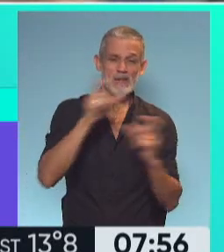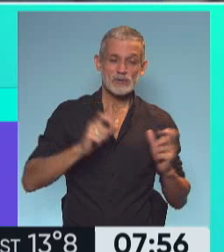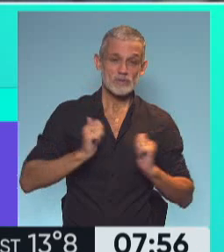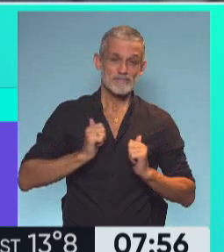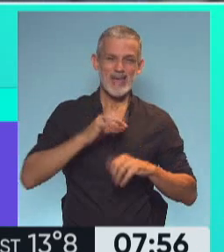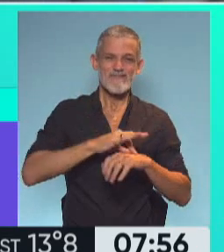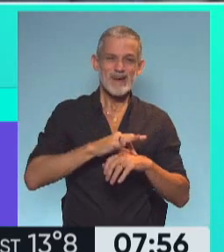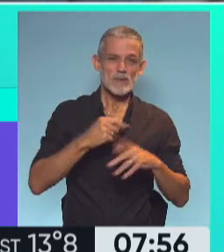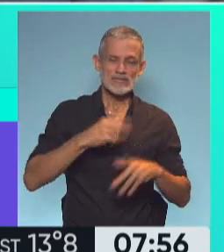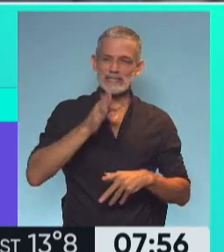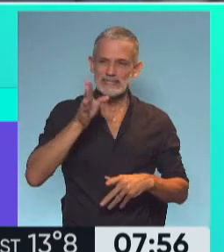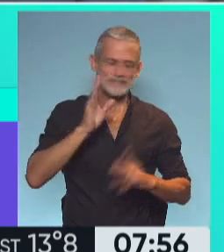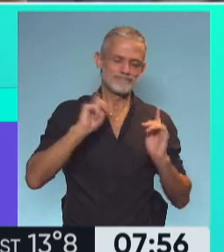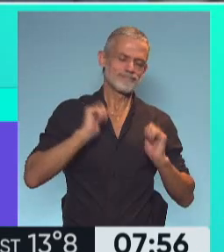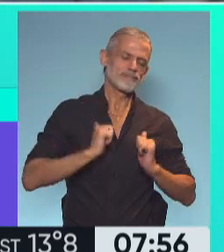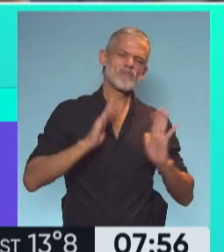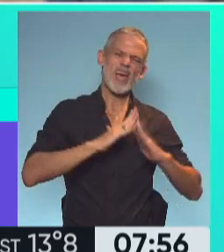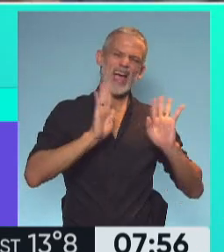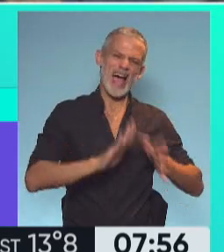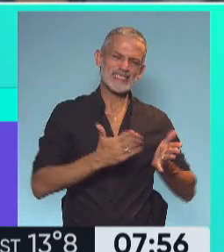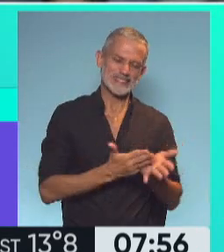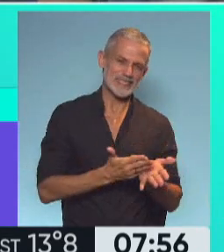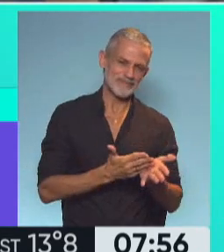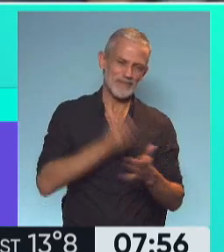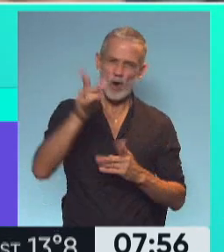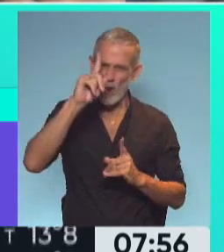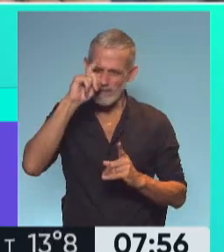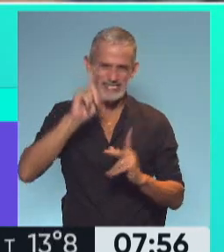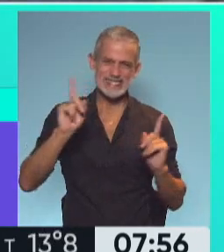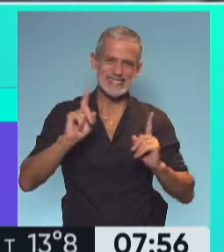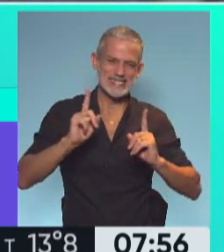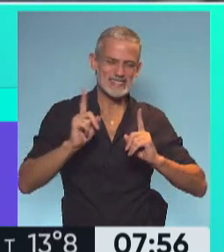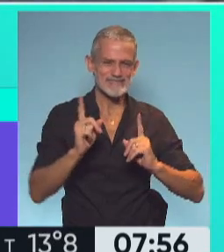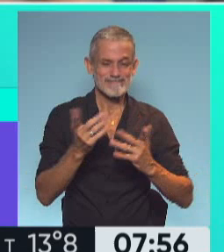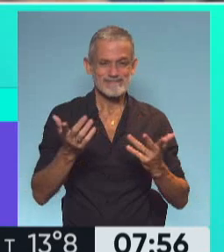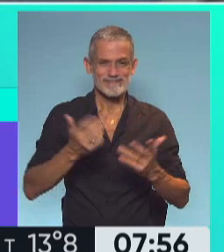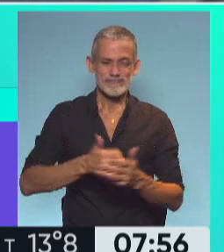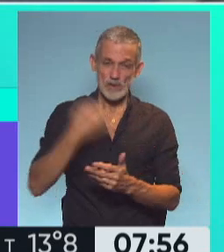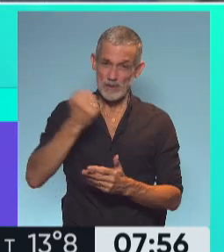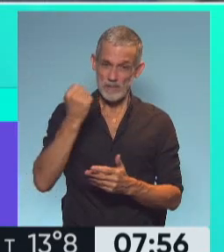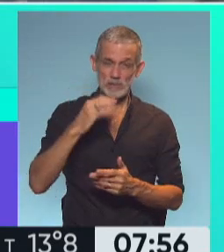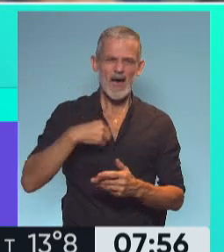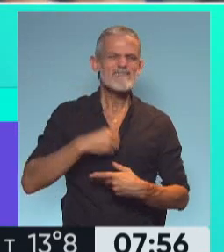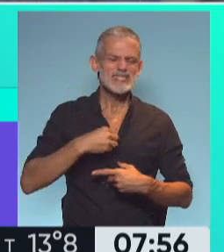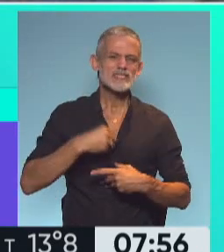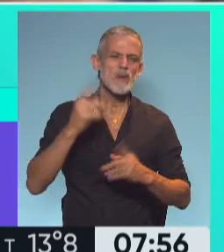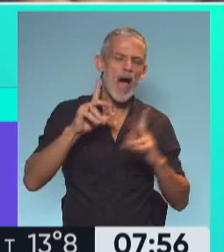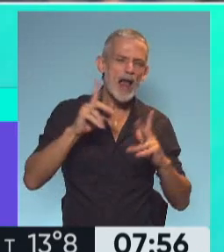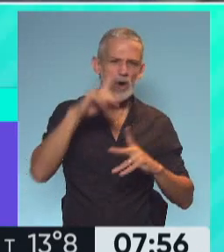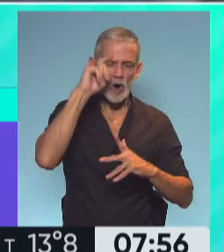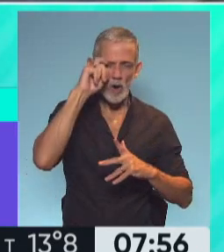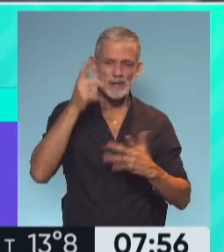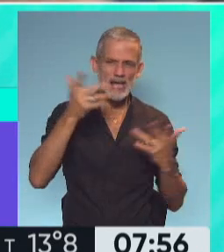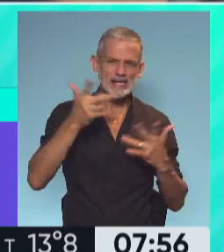escenario tienen miedo de consultar. Entonces, por eso también es como que es importante recalcar eso. Tengo síntomas, los hospitales